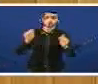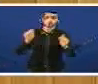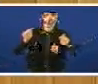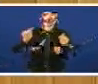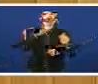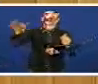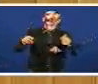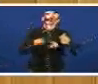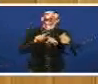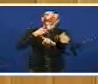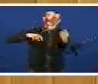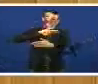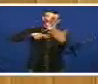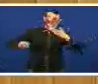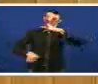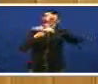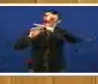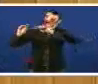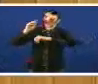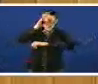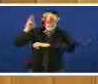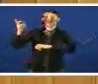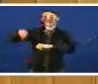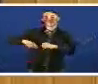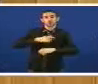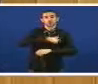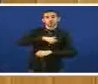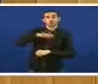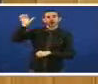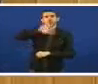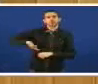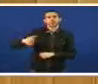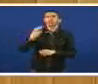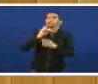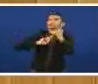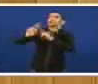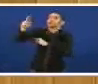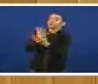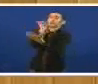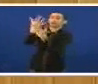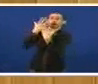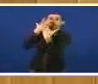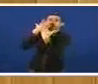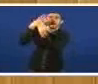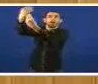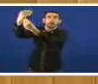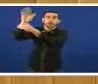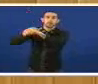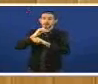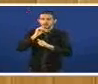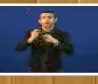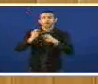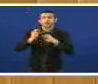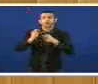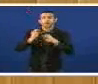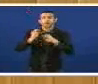do goberno central ten contribuído a que a Comisión Europea se echa receptiva a proposta dunha terraxia suave de fondos comunitarios para as